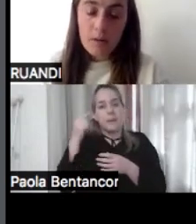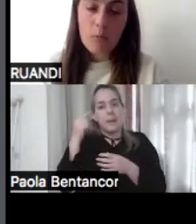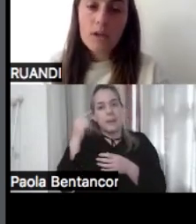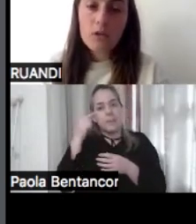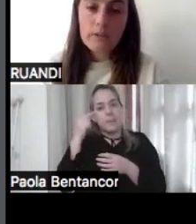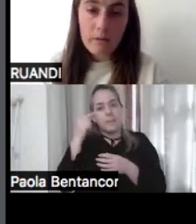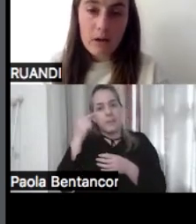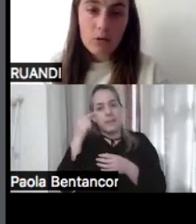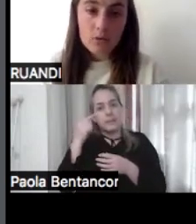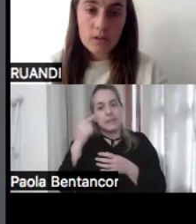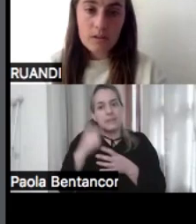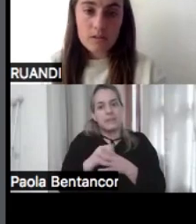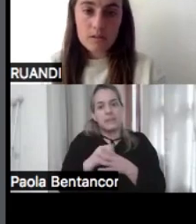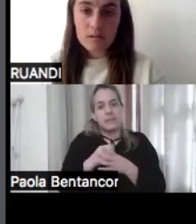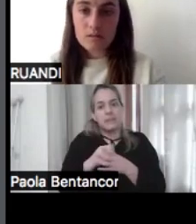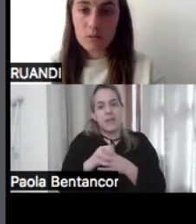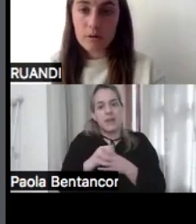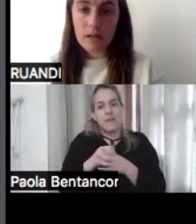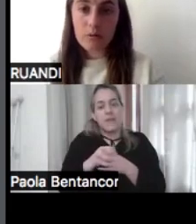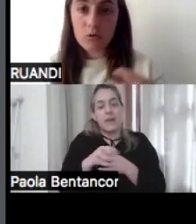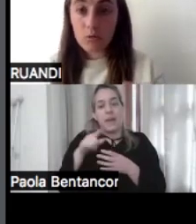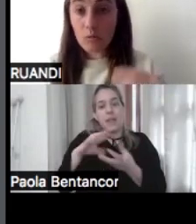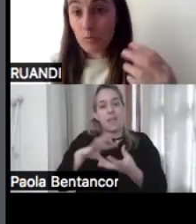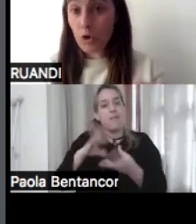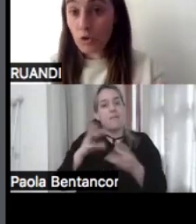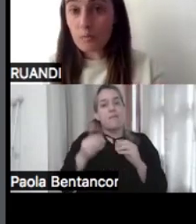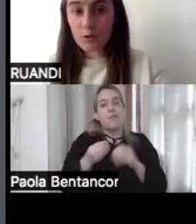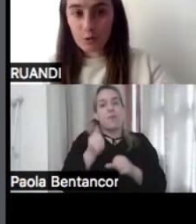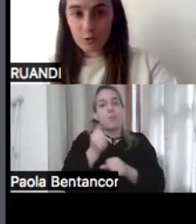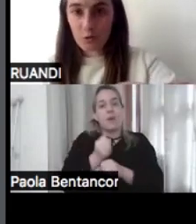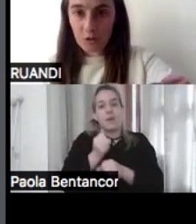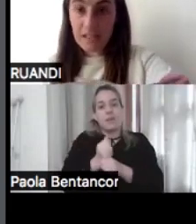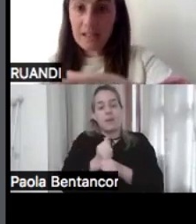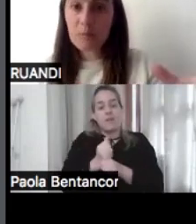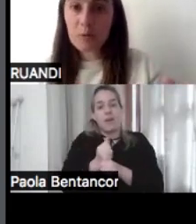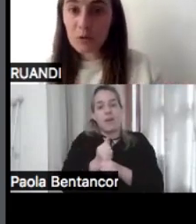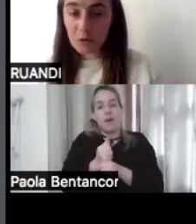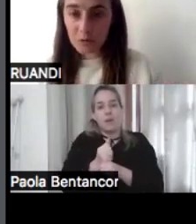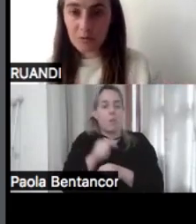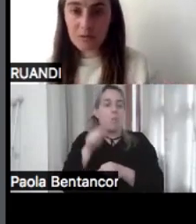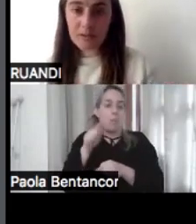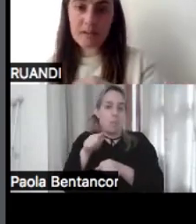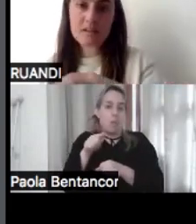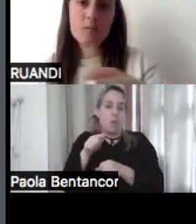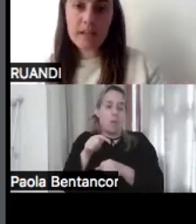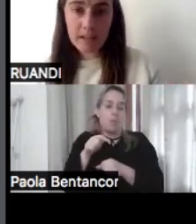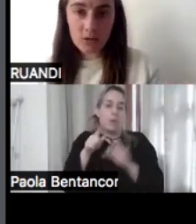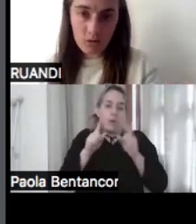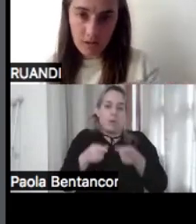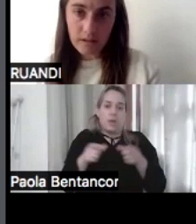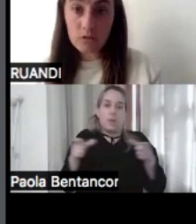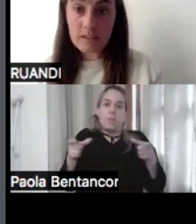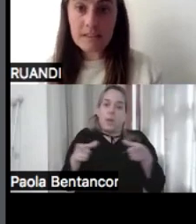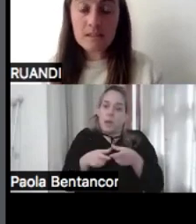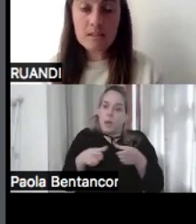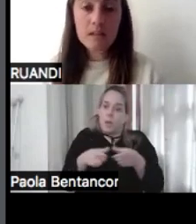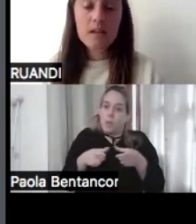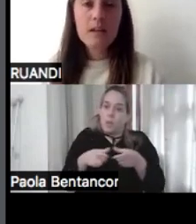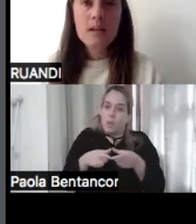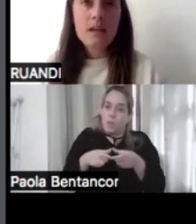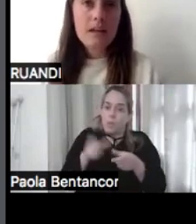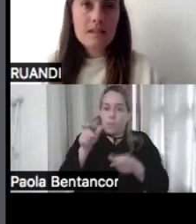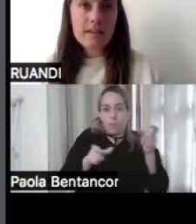es el modelo de trabajo que ustedes llevan a cabo vos, pero con el equipo interdisciplinario con el